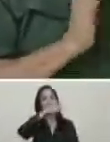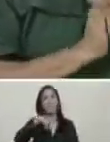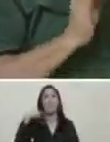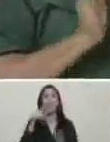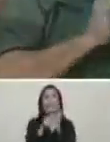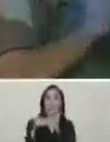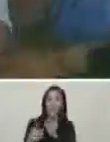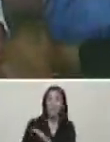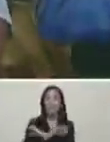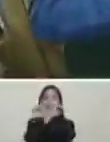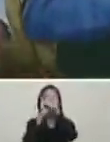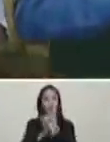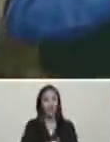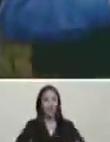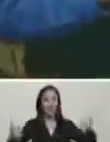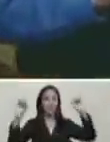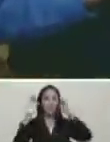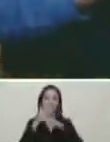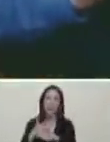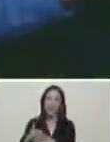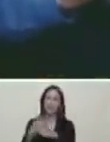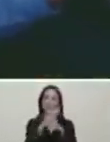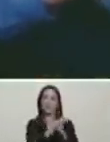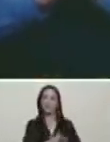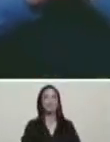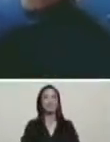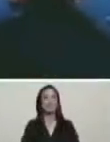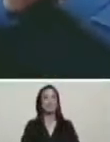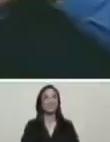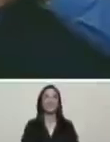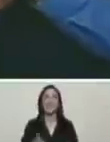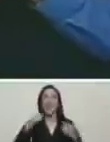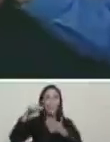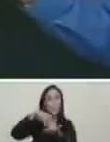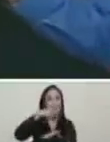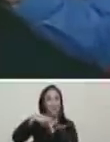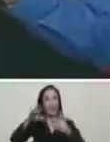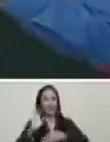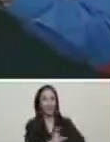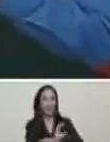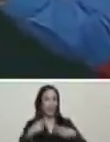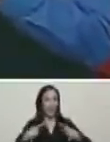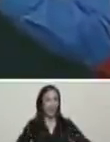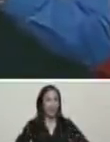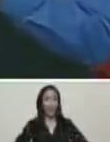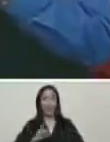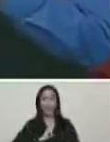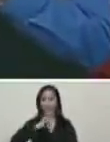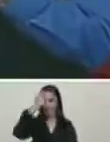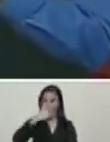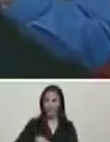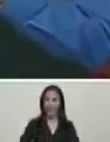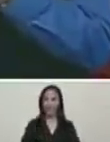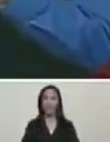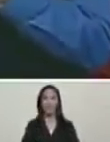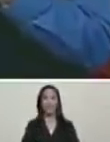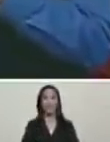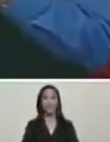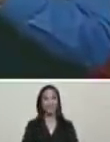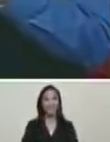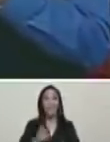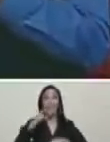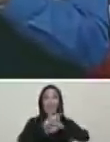a la felicidad, al compartir, al baile, a la vida, a la identidad cultural.